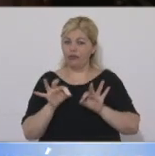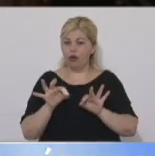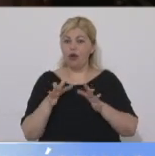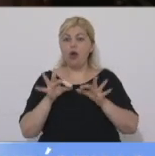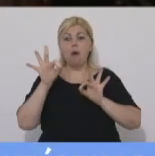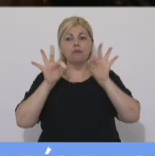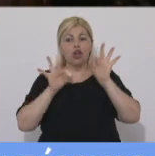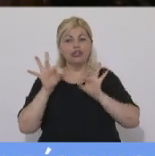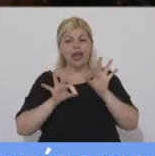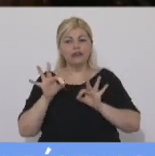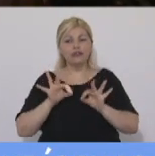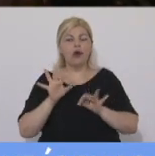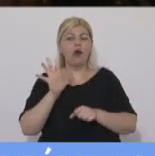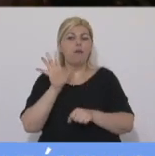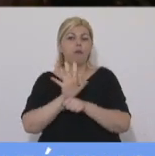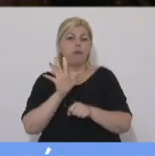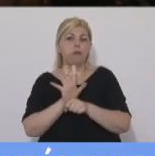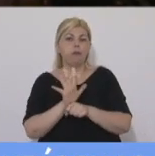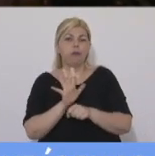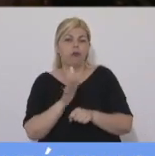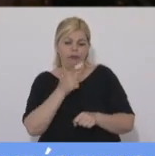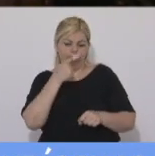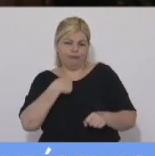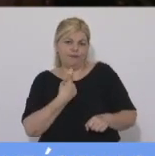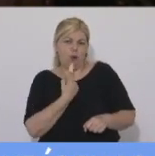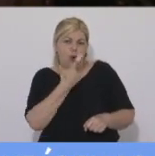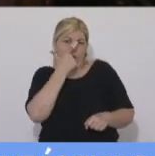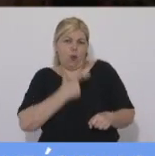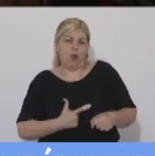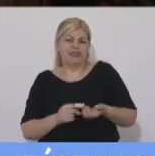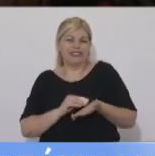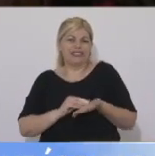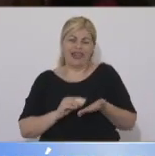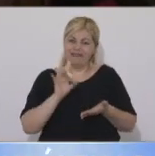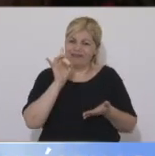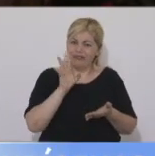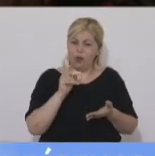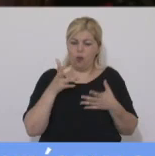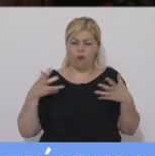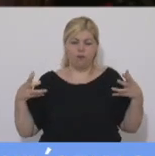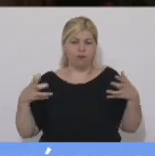proyecto de una senadora, no es el proyecto de una bancada,